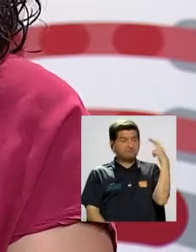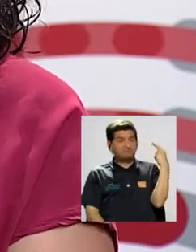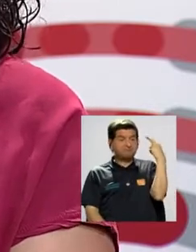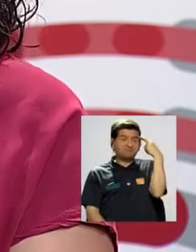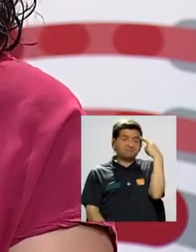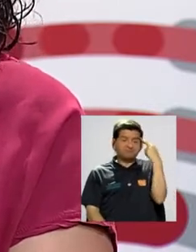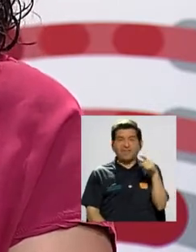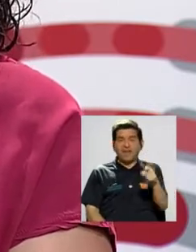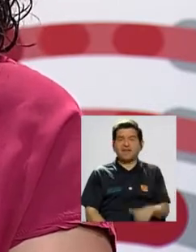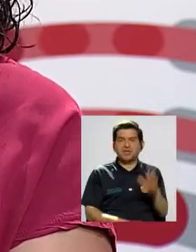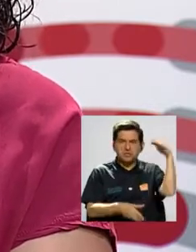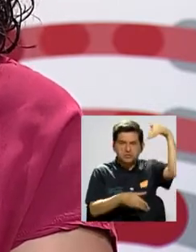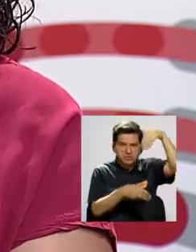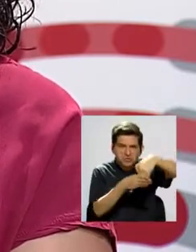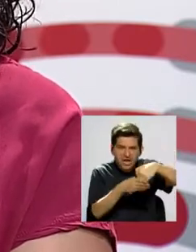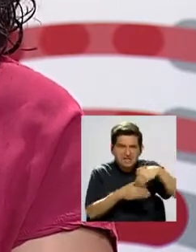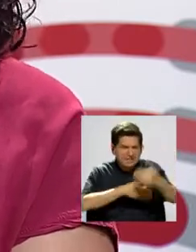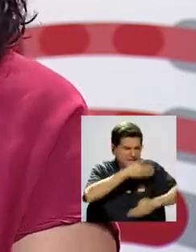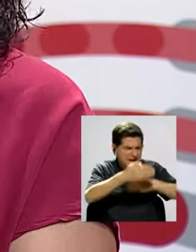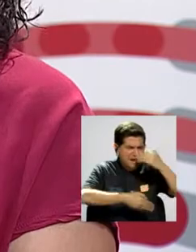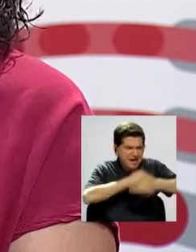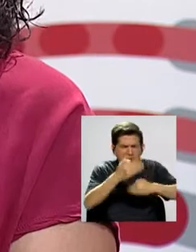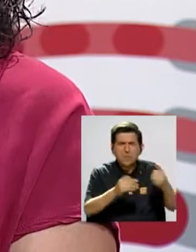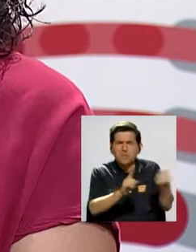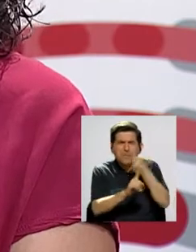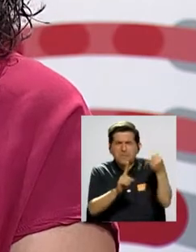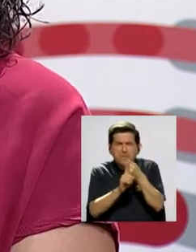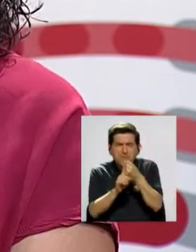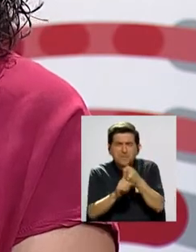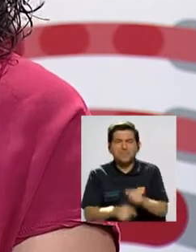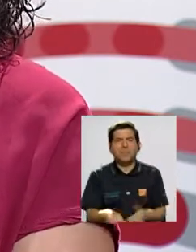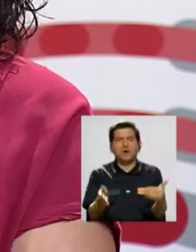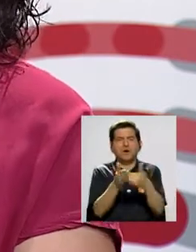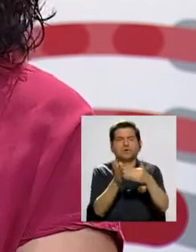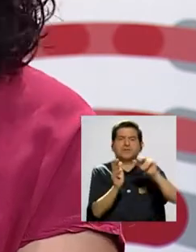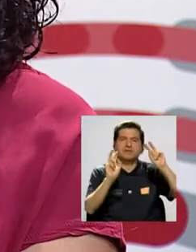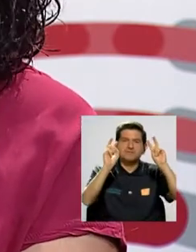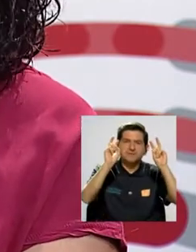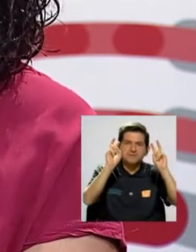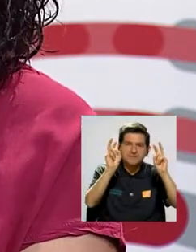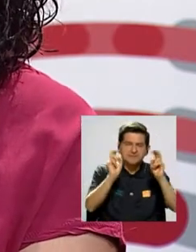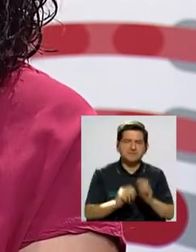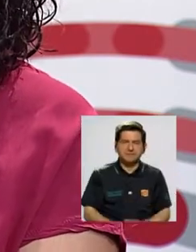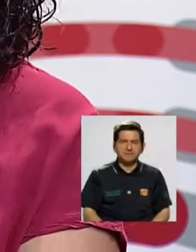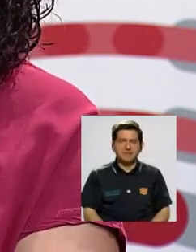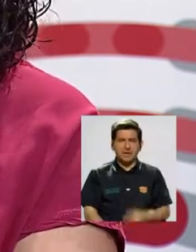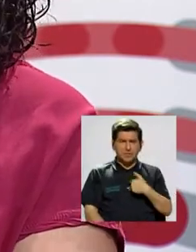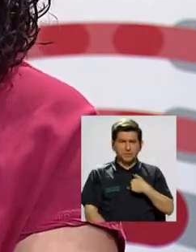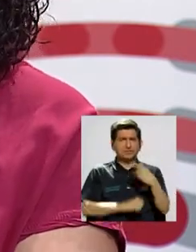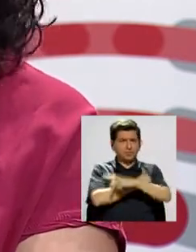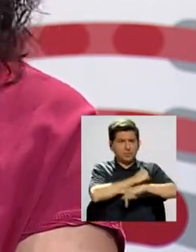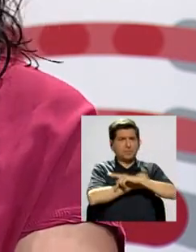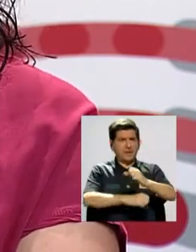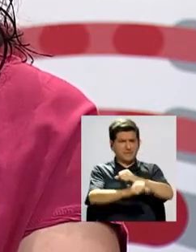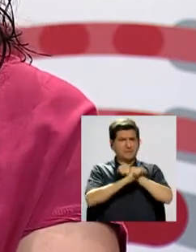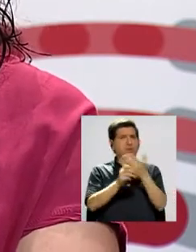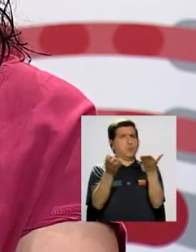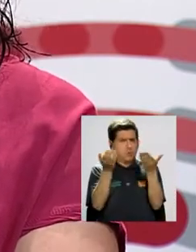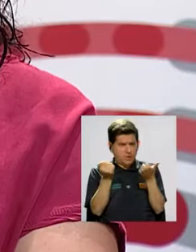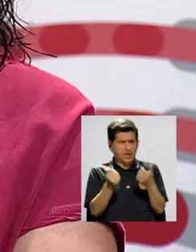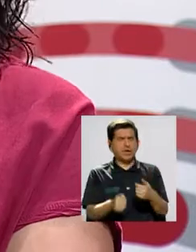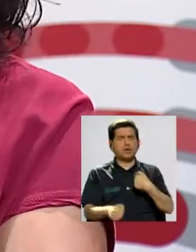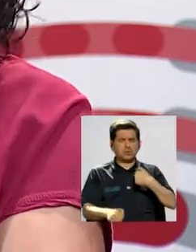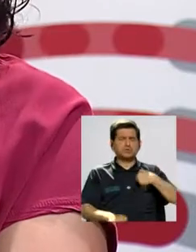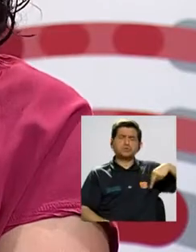se meten en esta espiral de delincuencia. Entonces ahí la pregunta nuevamente es, yo quiero un país seguro. Yo quiero un país donde pueda caminar